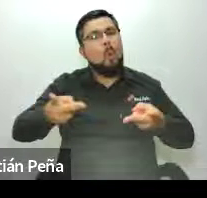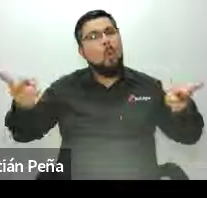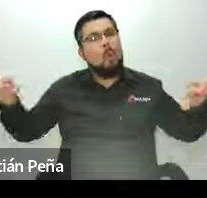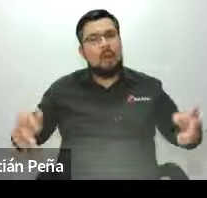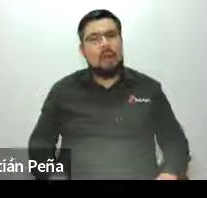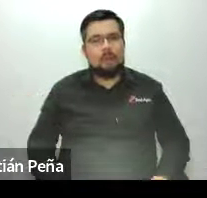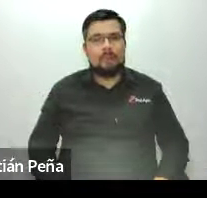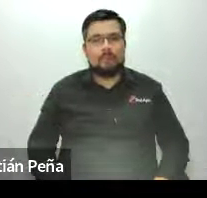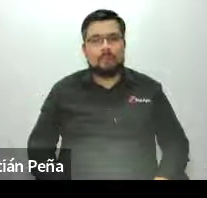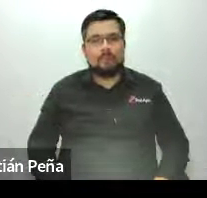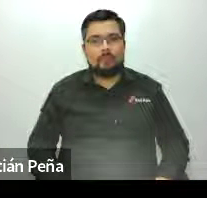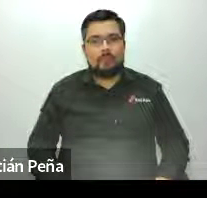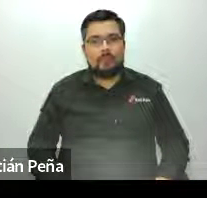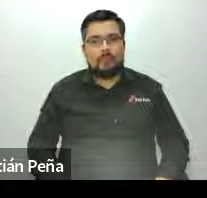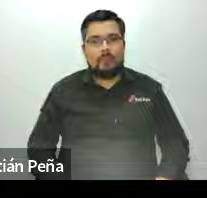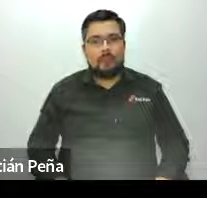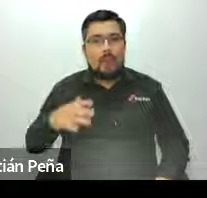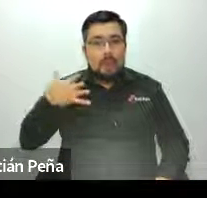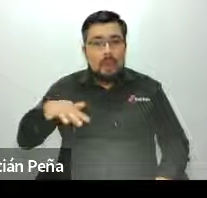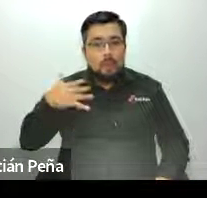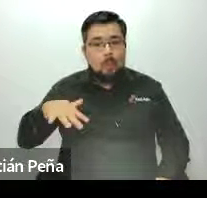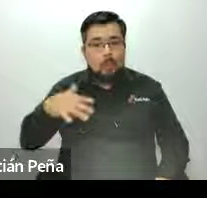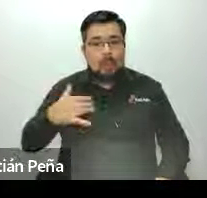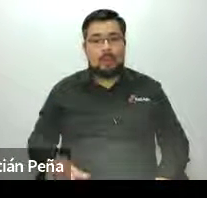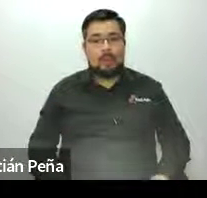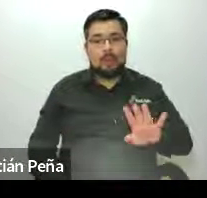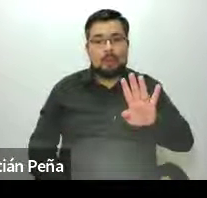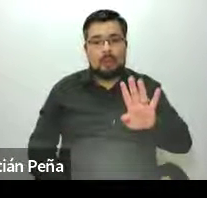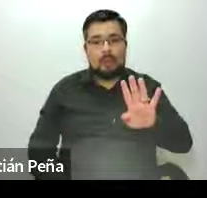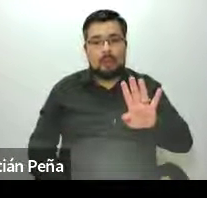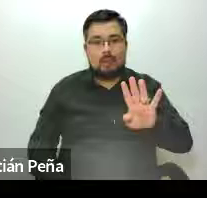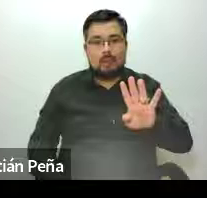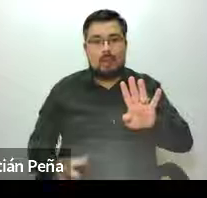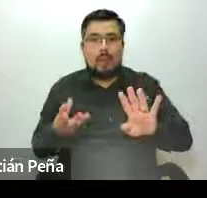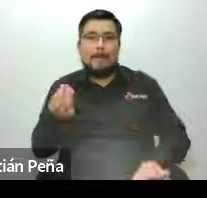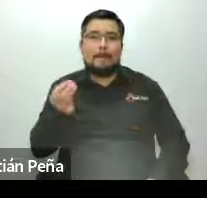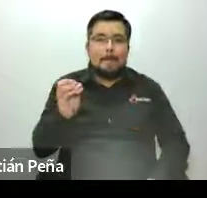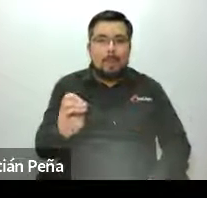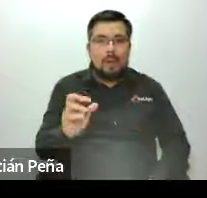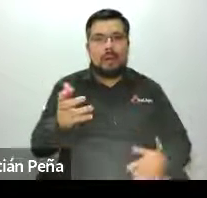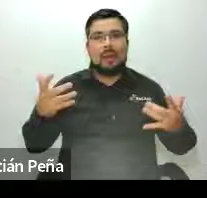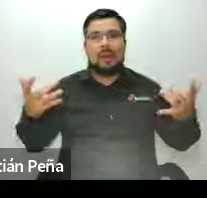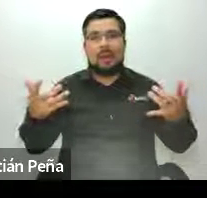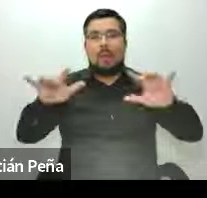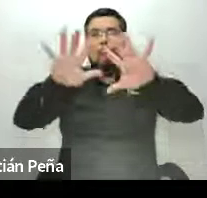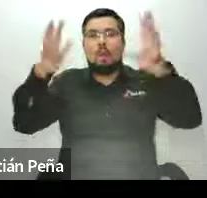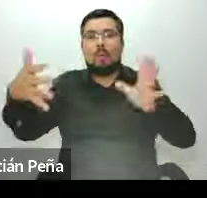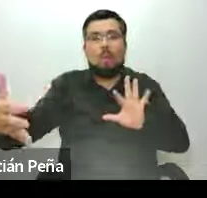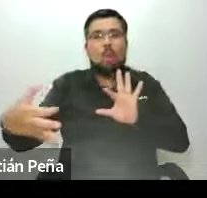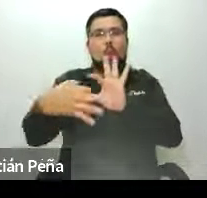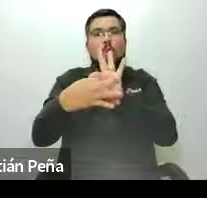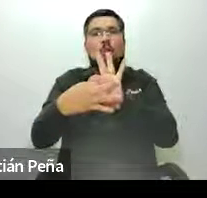poner también en el proceso educativo, ¿no?, en esta conexión con el mundo, ¿no?, y que el aprendizaje tenga